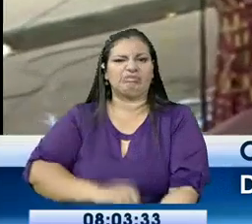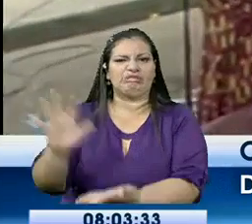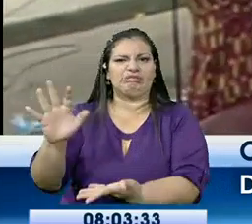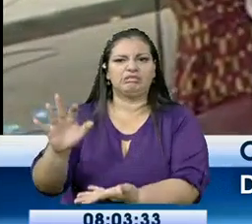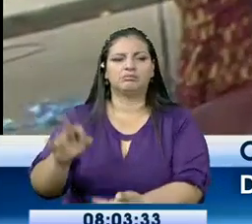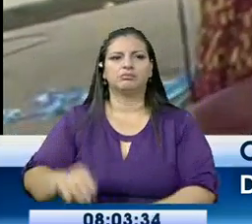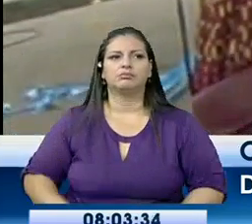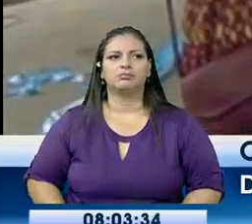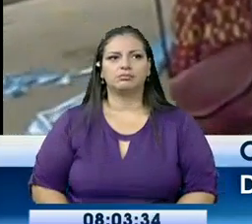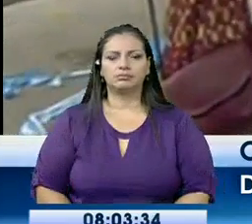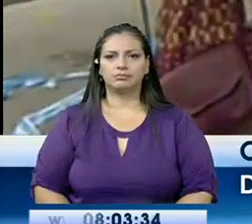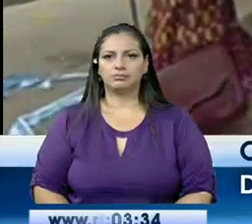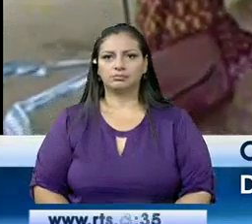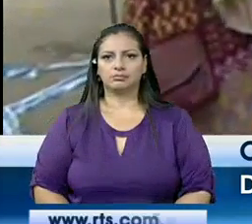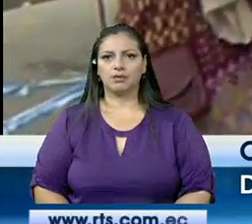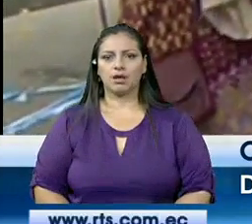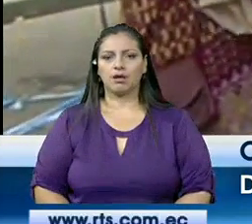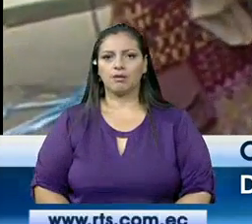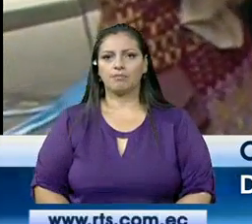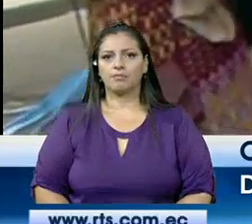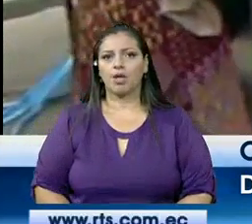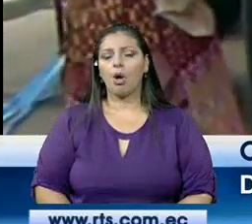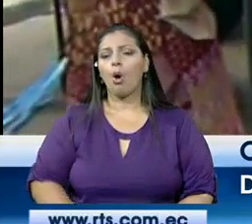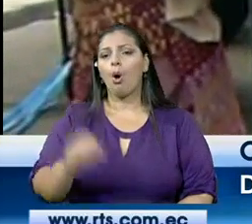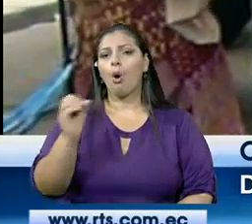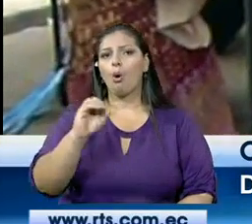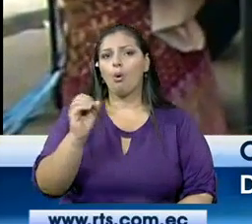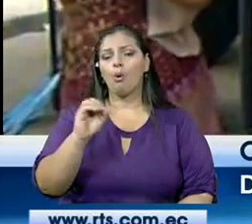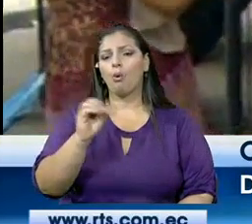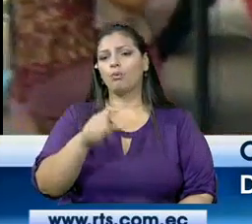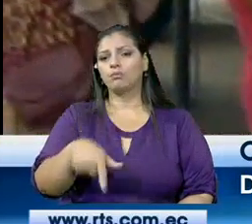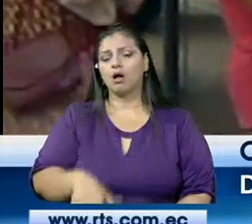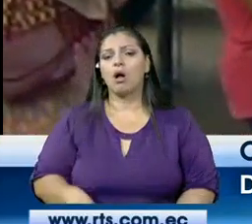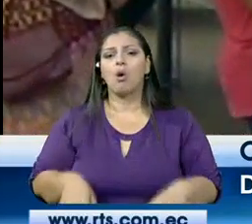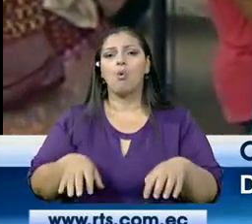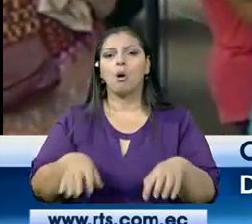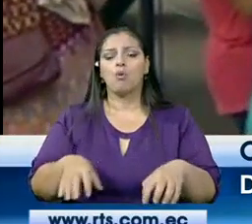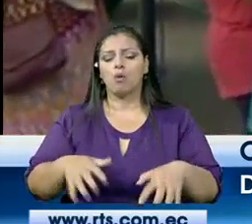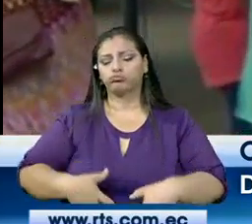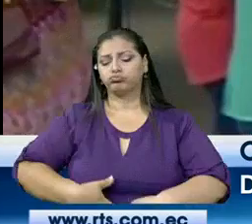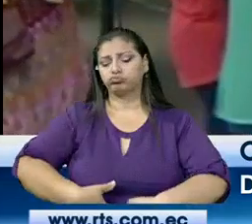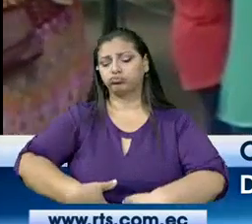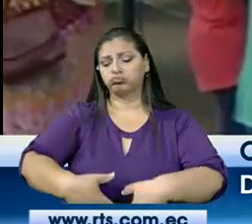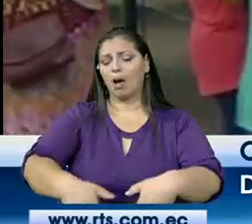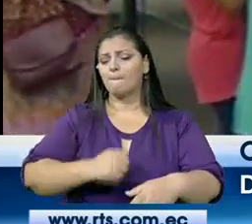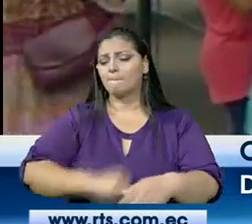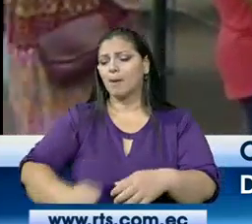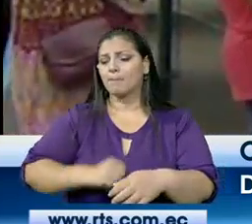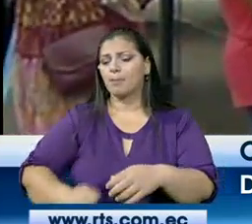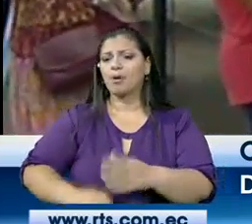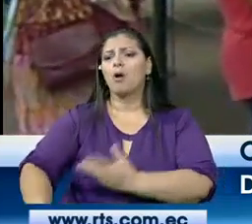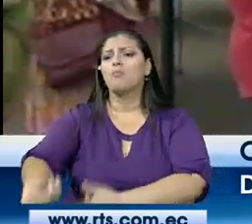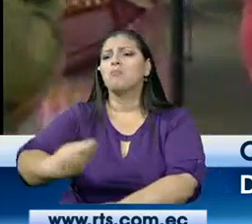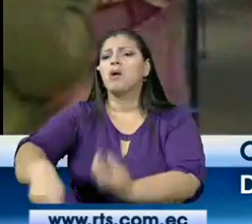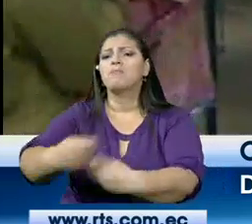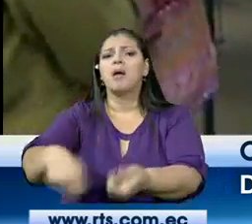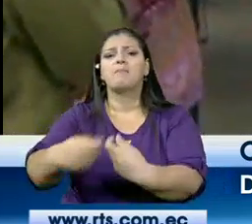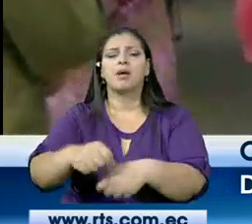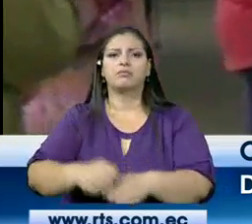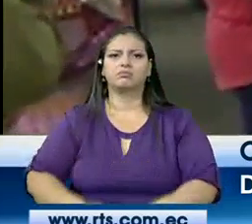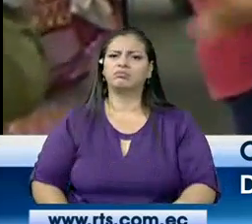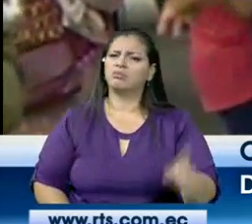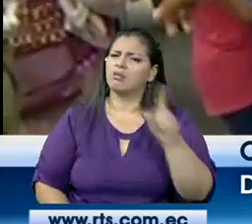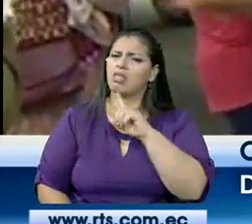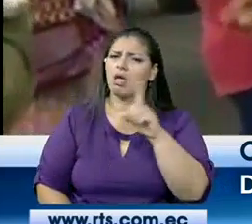le dice él? ¿Está de acuerdo o no está de acuerdo? No, él no quiere. Él okay. Quiere. Bien, por acá nosotros continuamos con el diálogo. Miren ustedes, tenemos